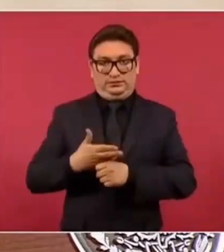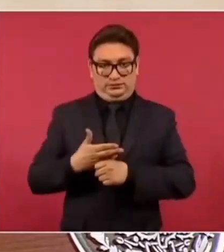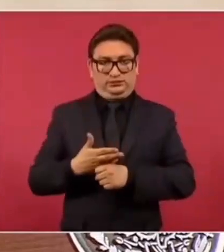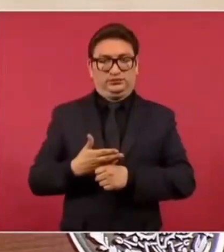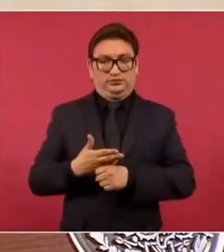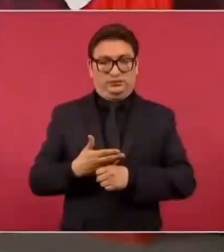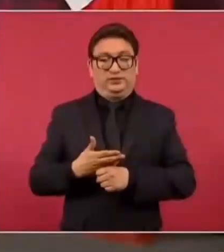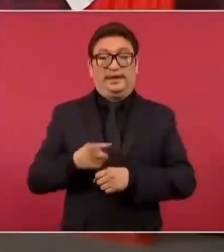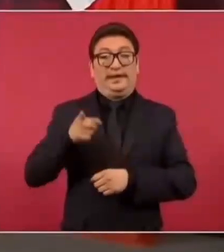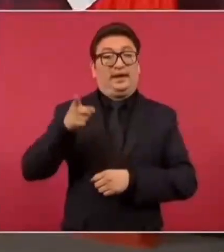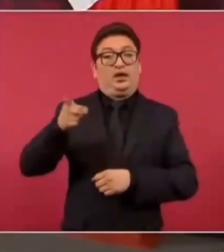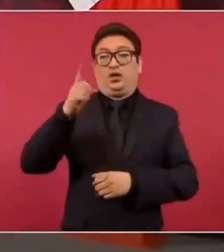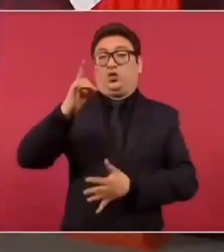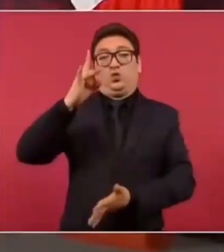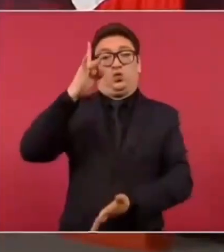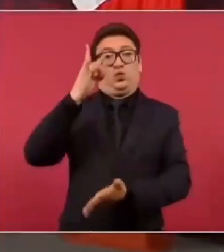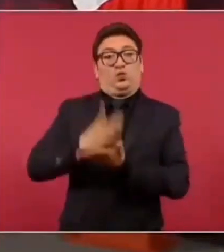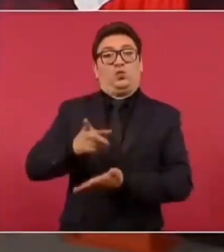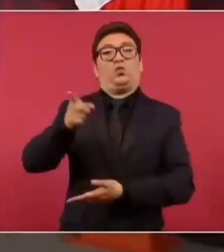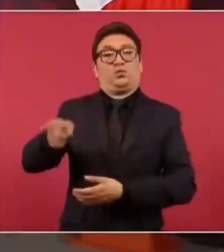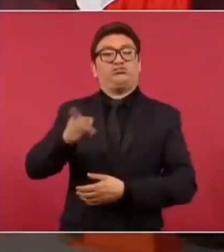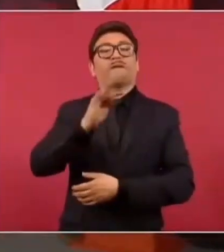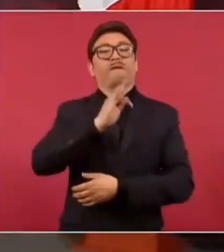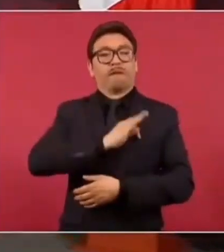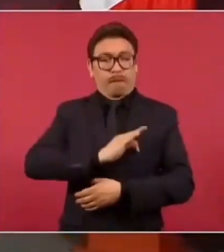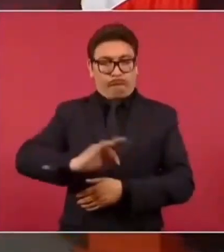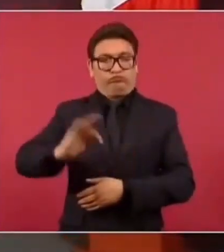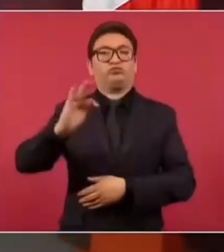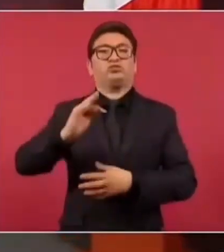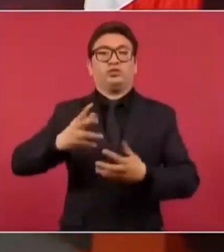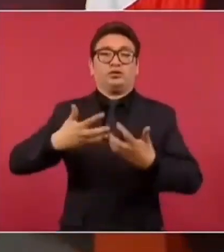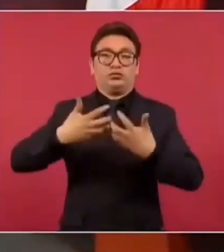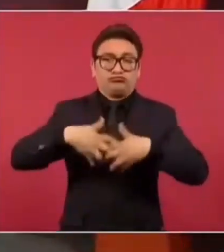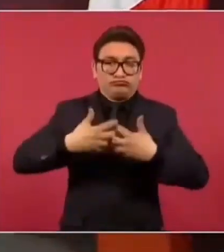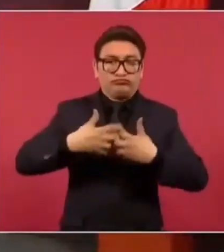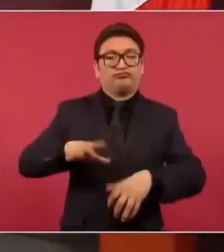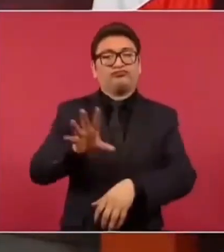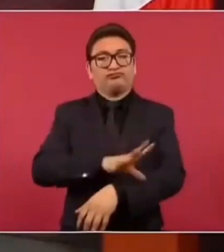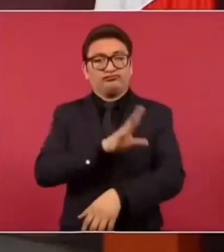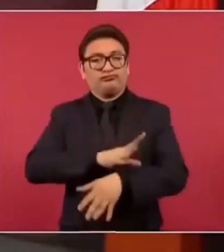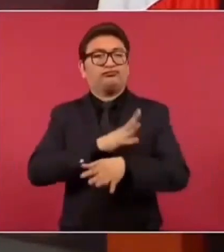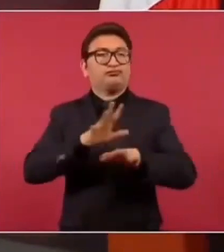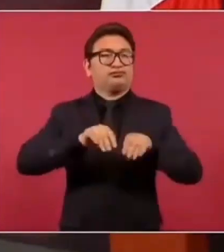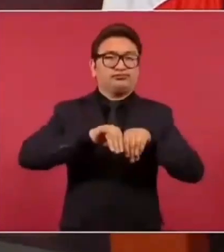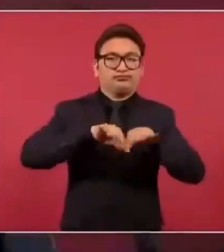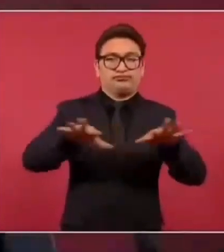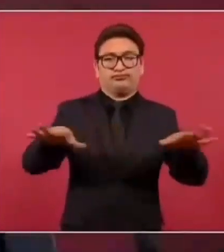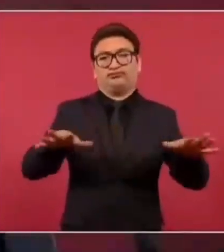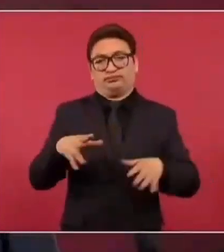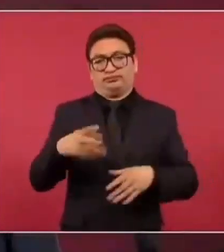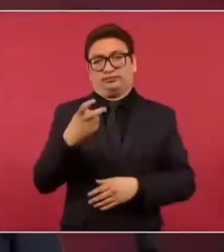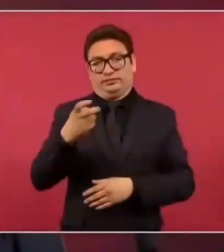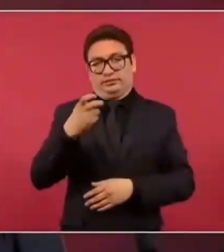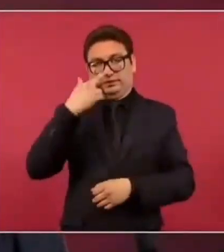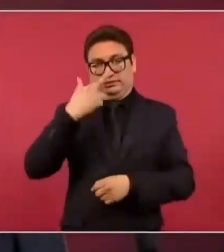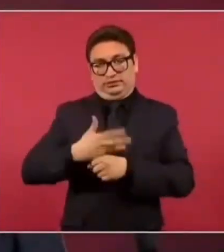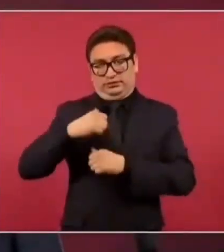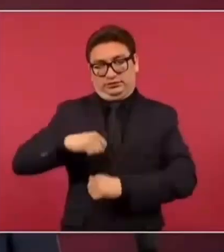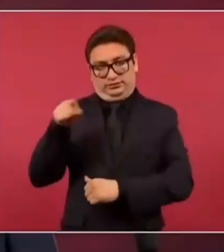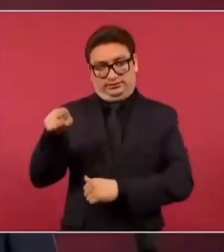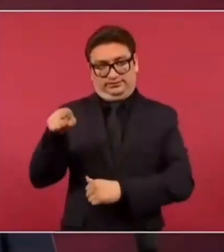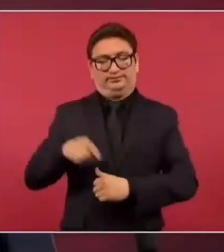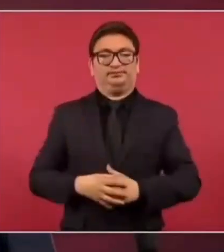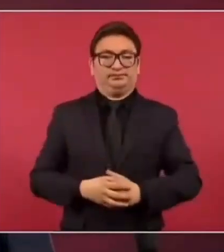Era la única que podía producir la industria, encargarse de la industria